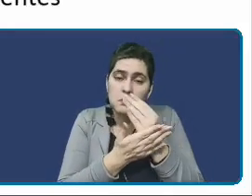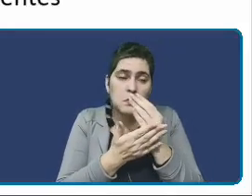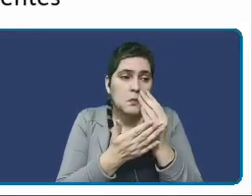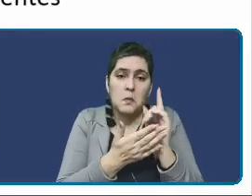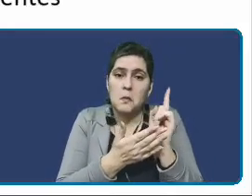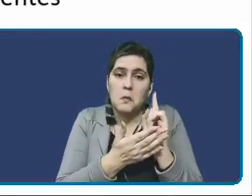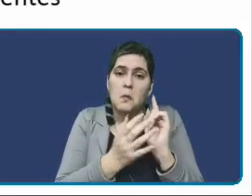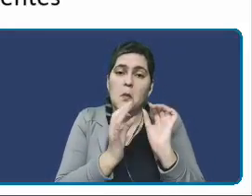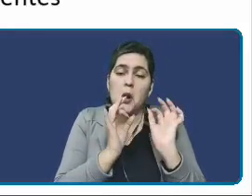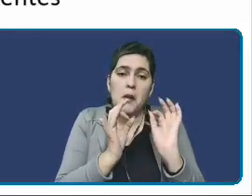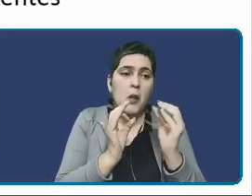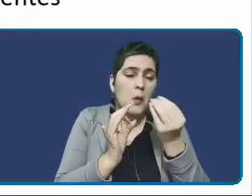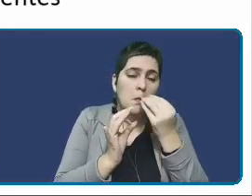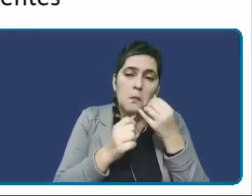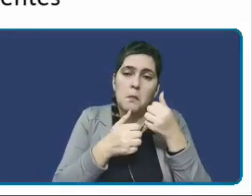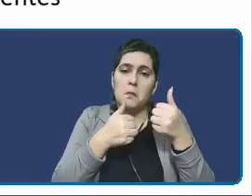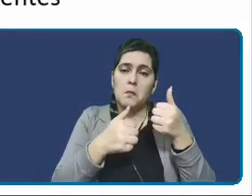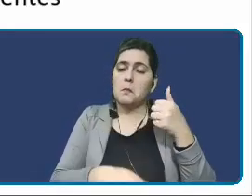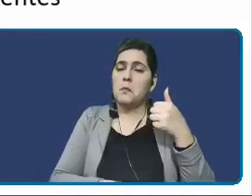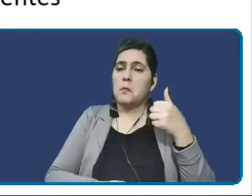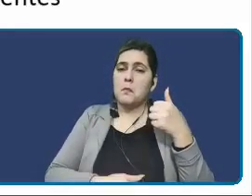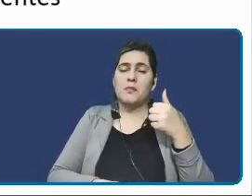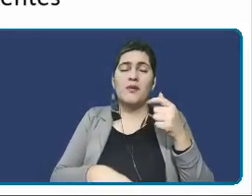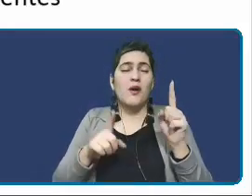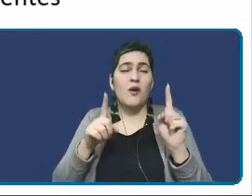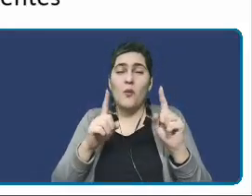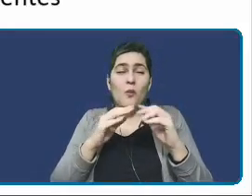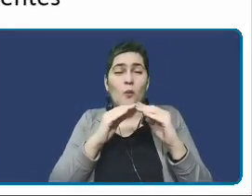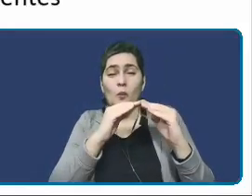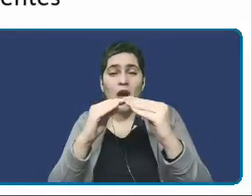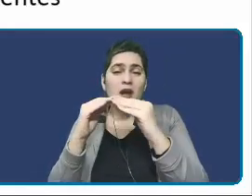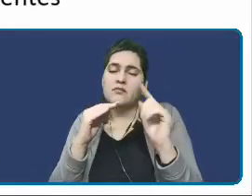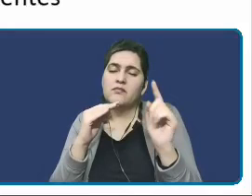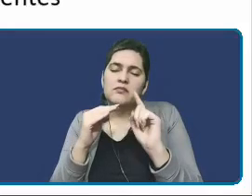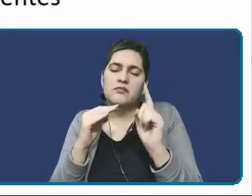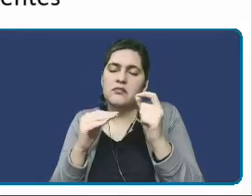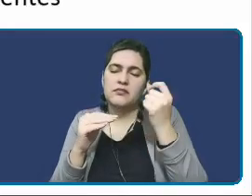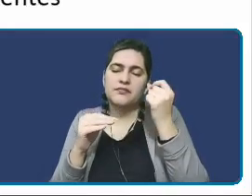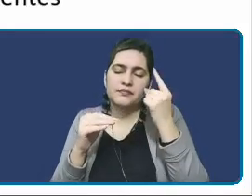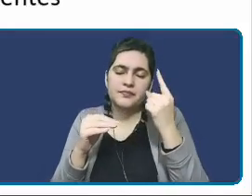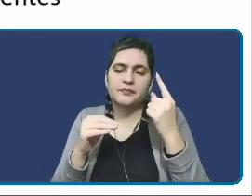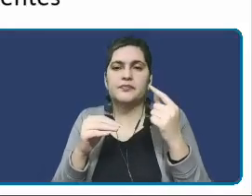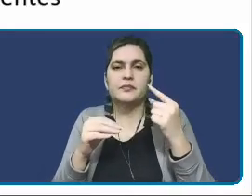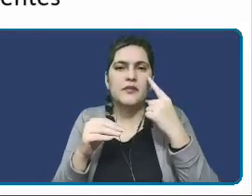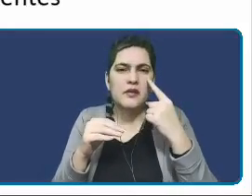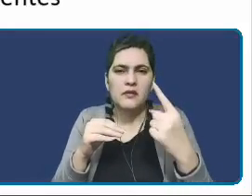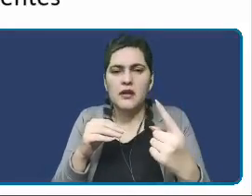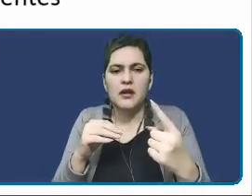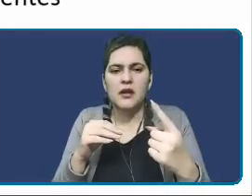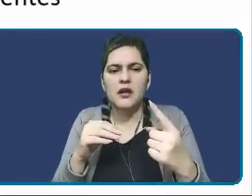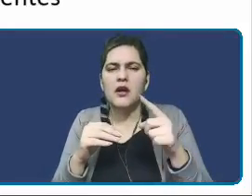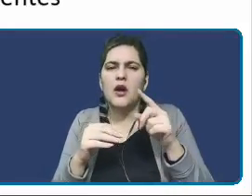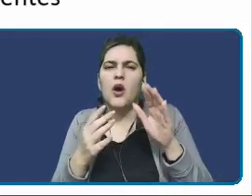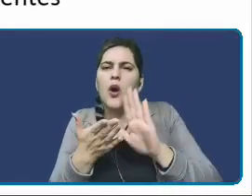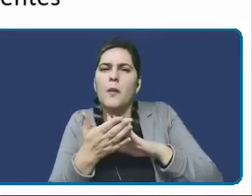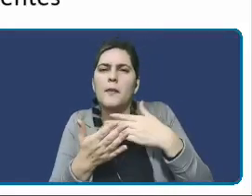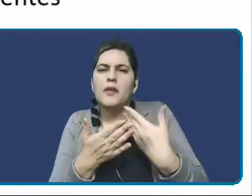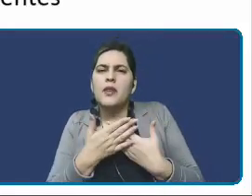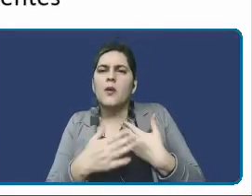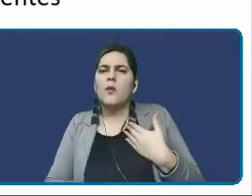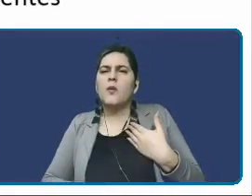todos, ¿ya? Y acá sí se ha visto que se beneficia el ir a mirar cómo está esa microbiota, mejorar a lo